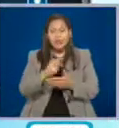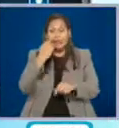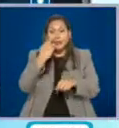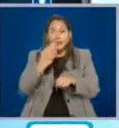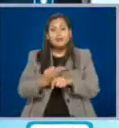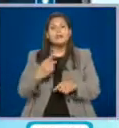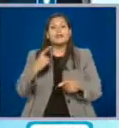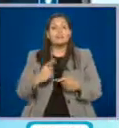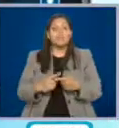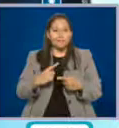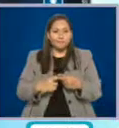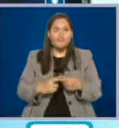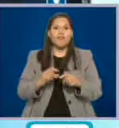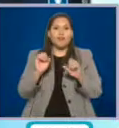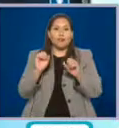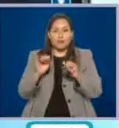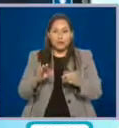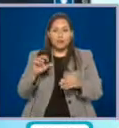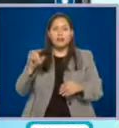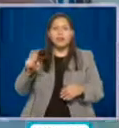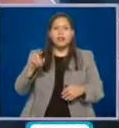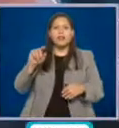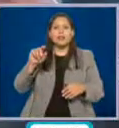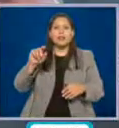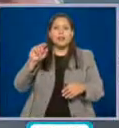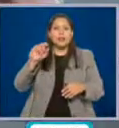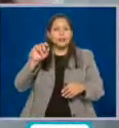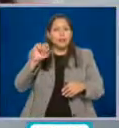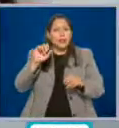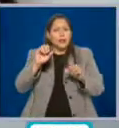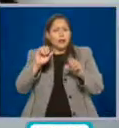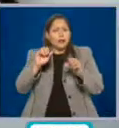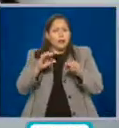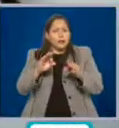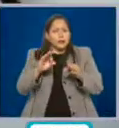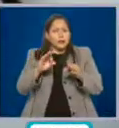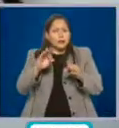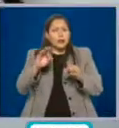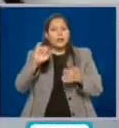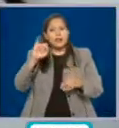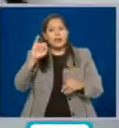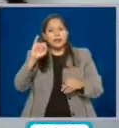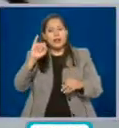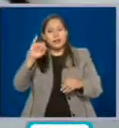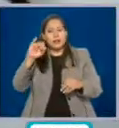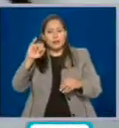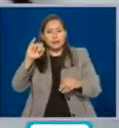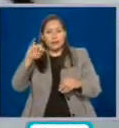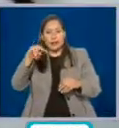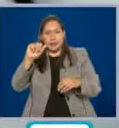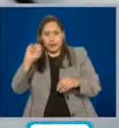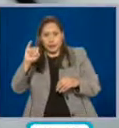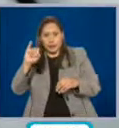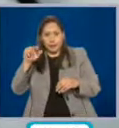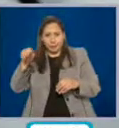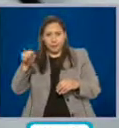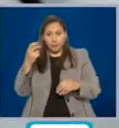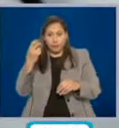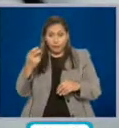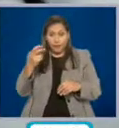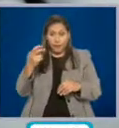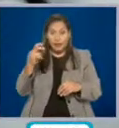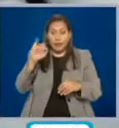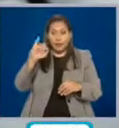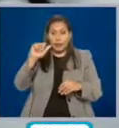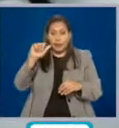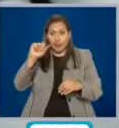corresponde precisamente al Instituto Nacional de Acceso a la Información, ¿no? Entonces, este instituto, que es el INAI